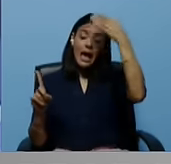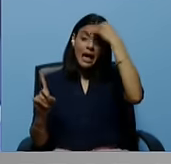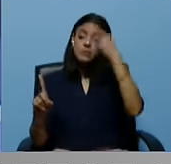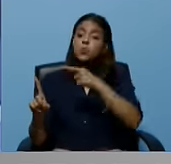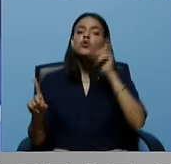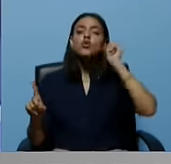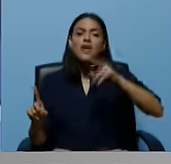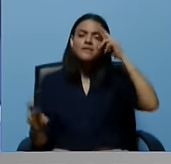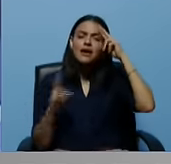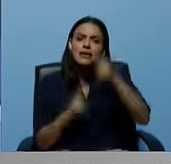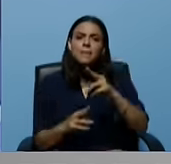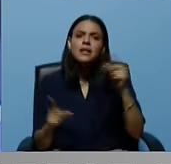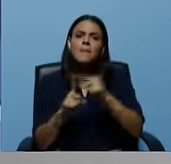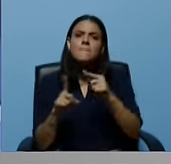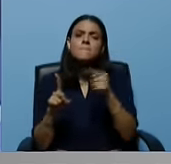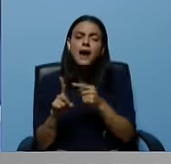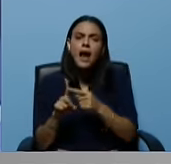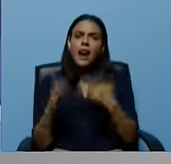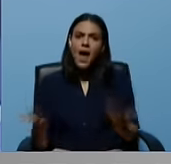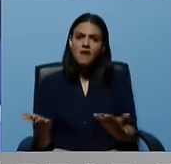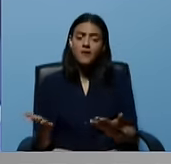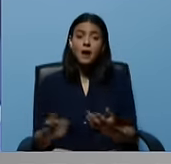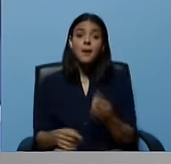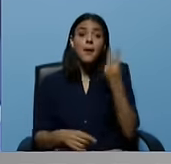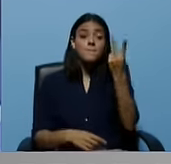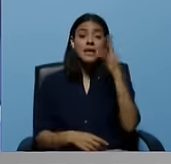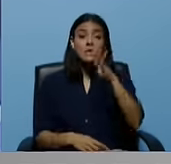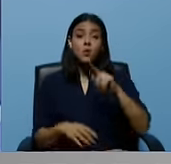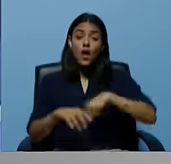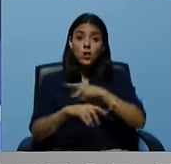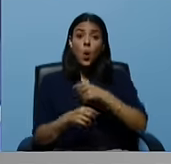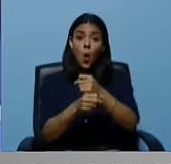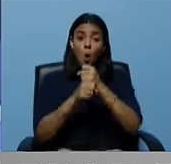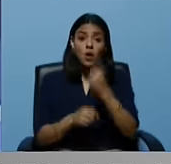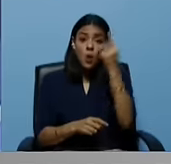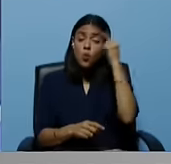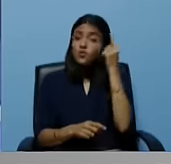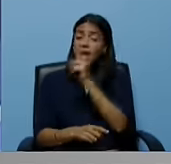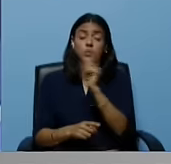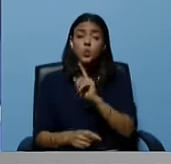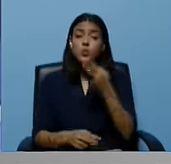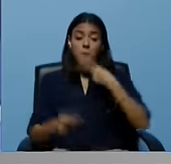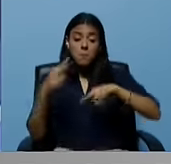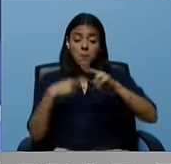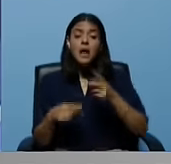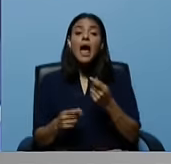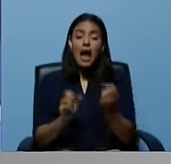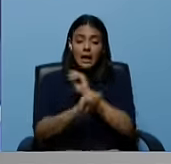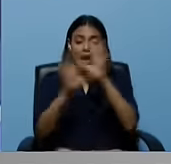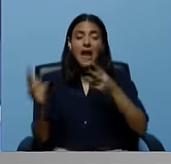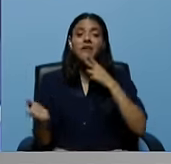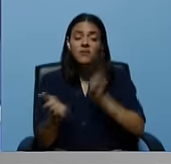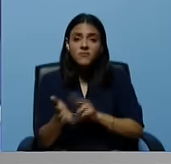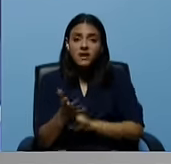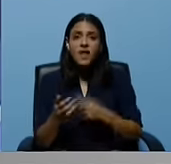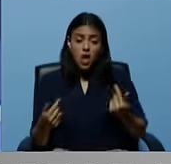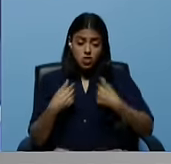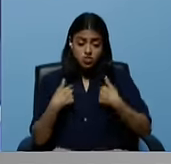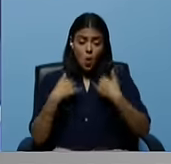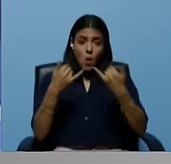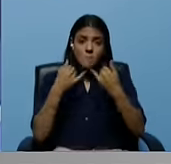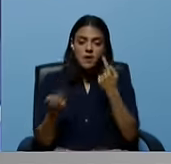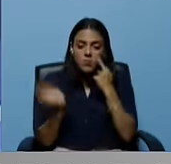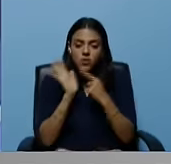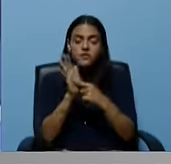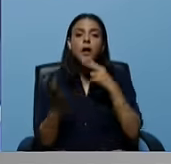Urrutia. Si en 24 horas no desmiente esa acusación falsa que hace, yo voy a presentar las